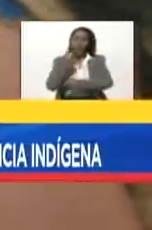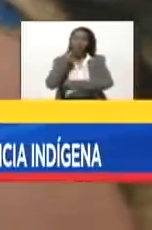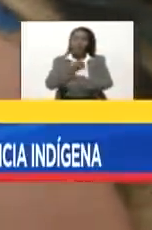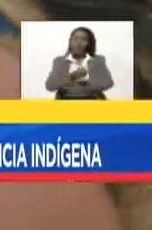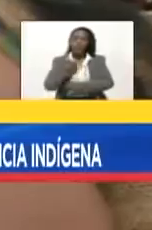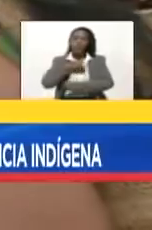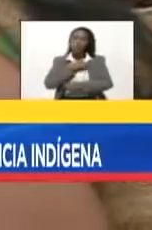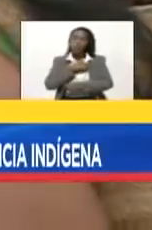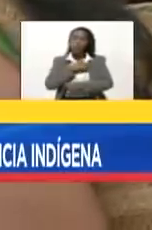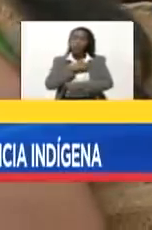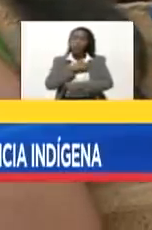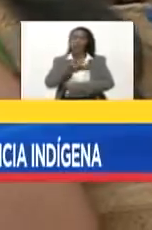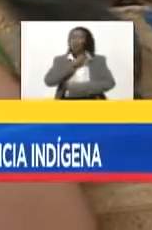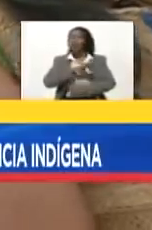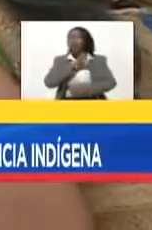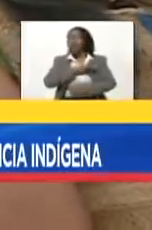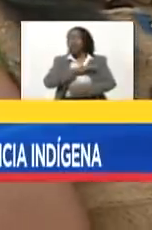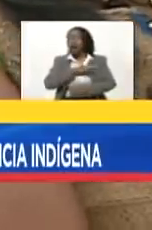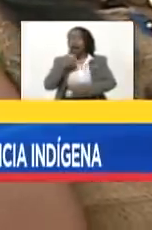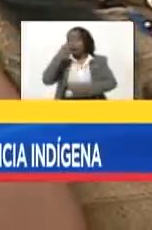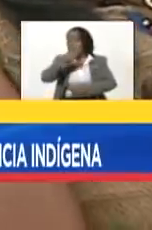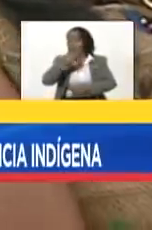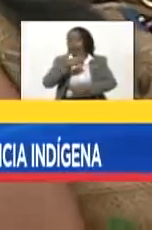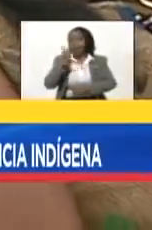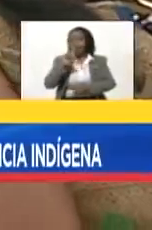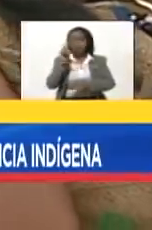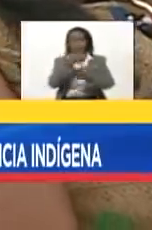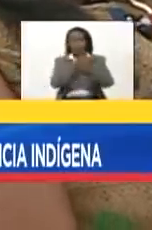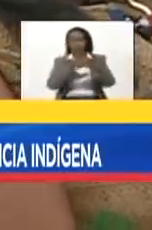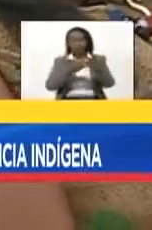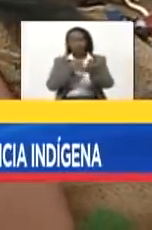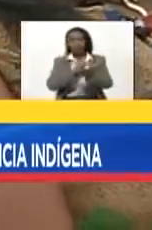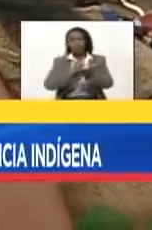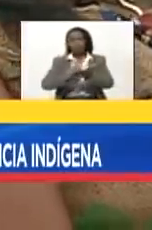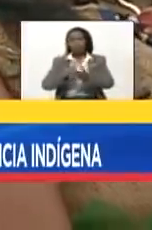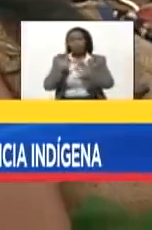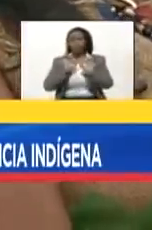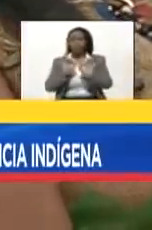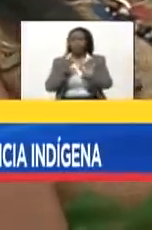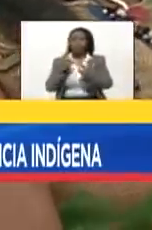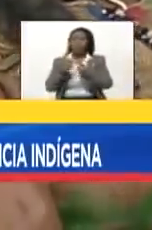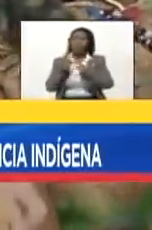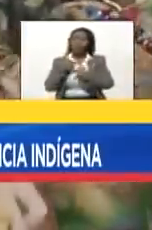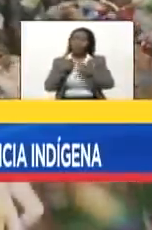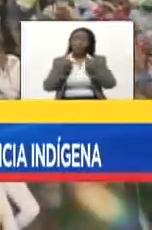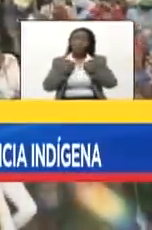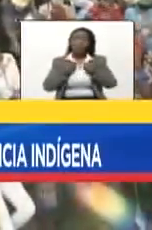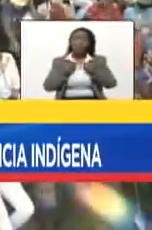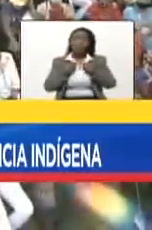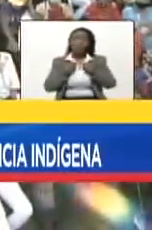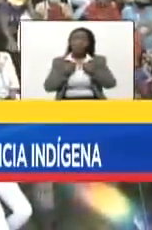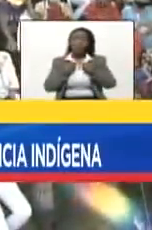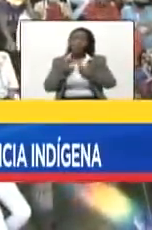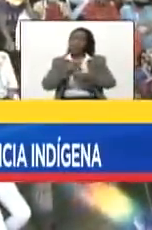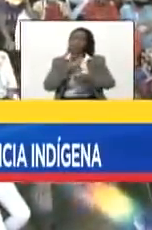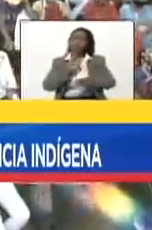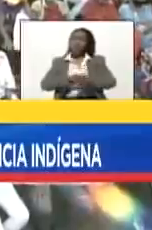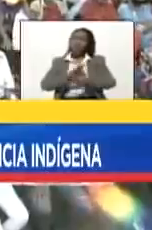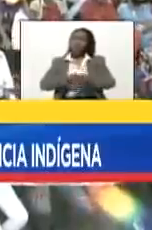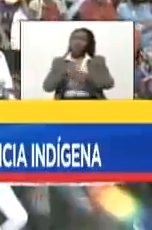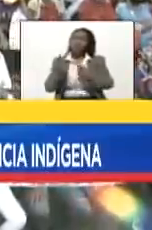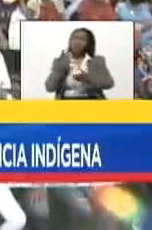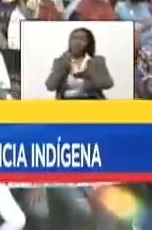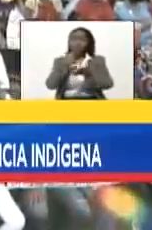somos sociedades orales. Eso no está escrito, creo, en ninguna parte, pero yo tengo, es mi voz. Pero no porque es mi voz